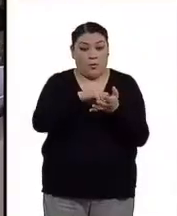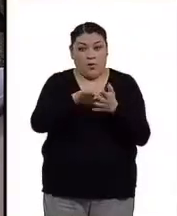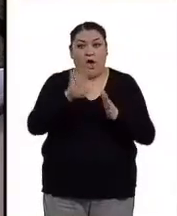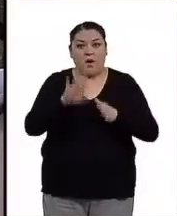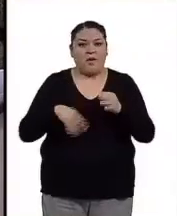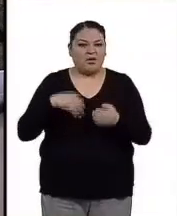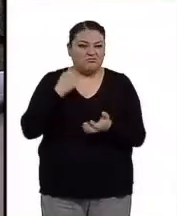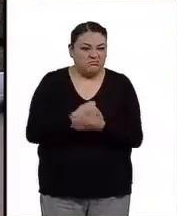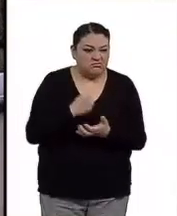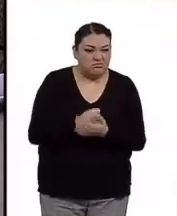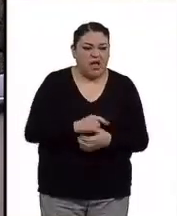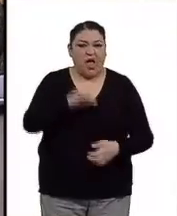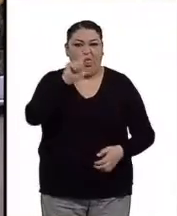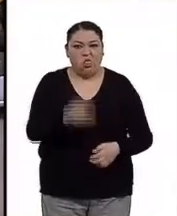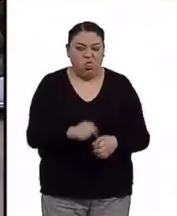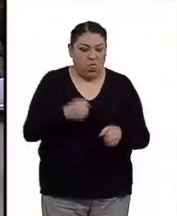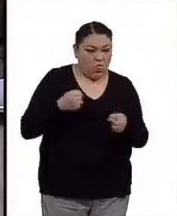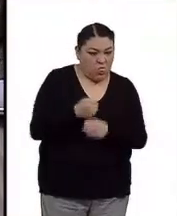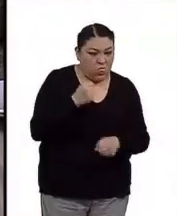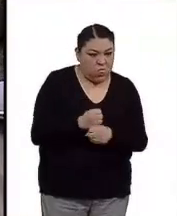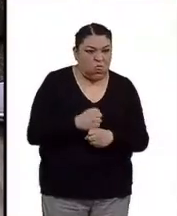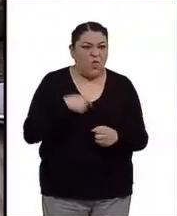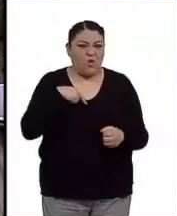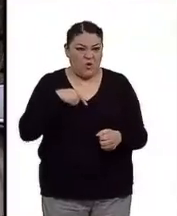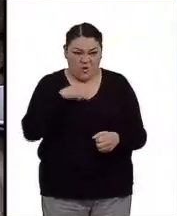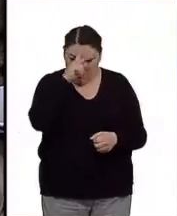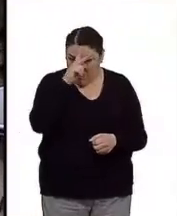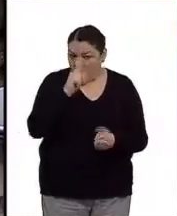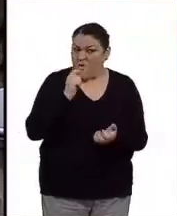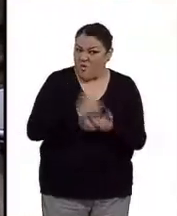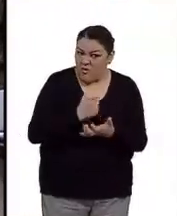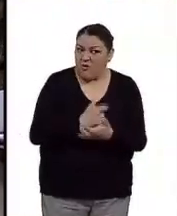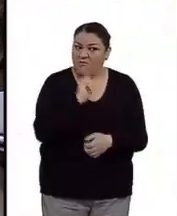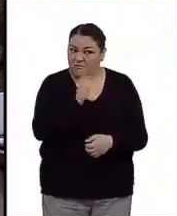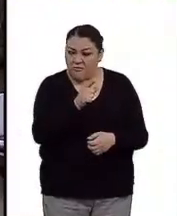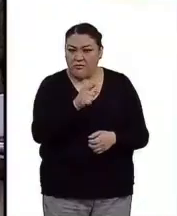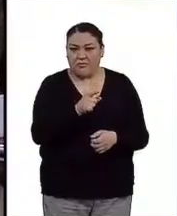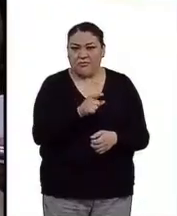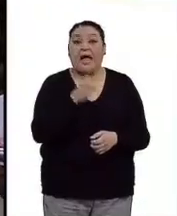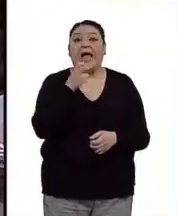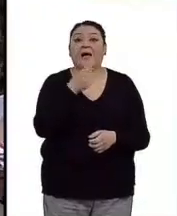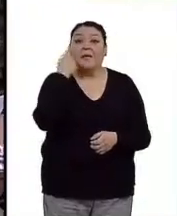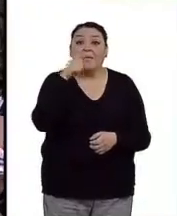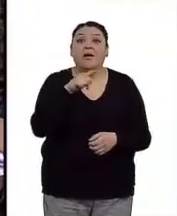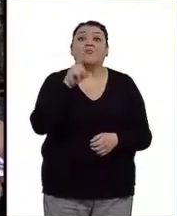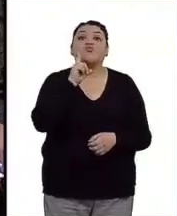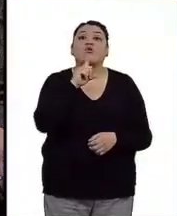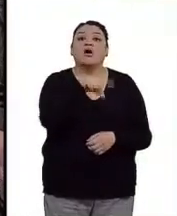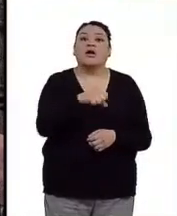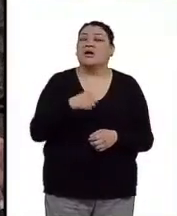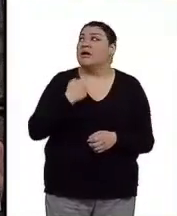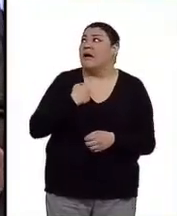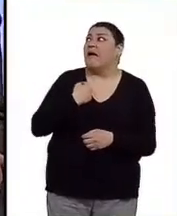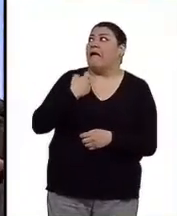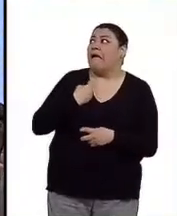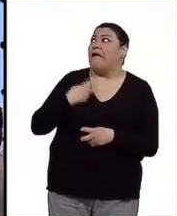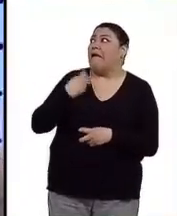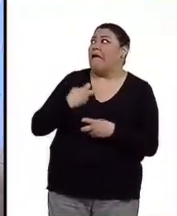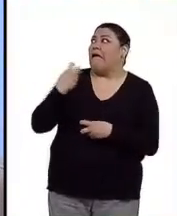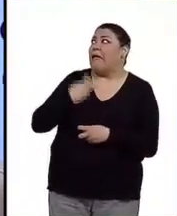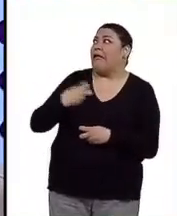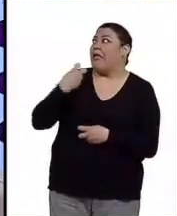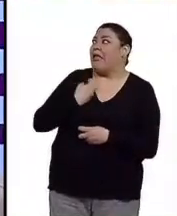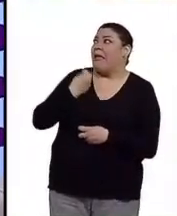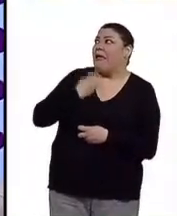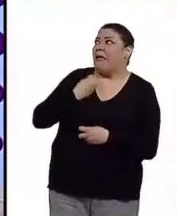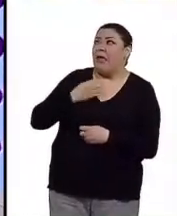intimidación, humillaciones, amenazas, que son prácticas que muchas veces se dan para presionar a las mujeres a que renuncien, ¿no? Antes de